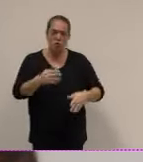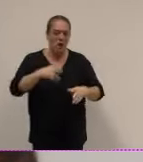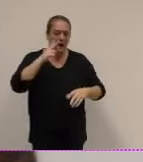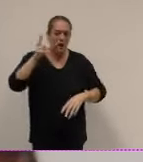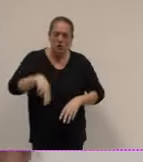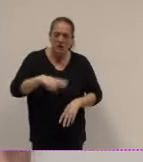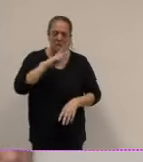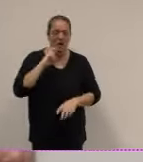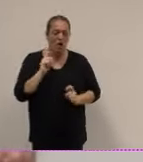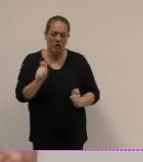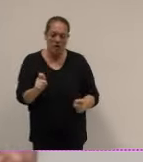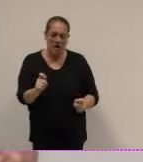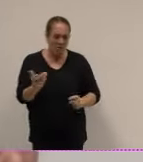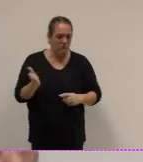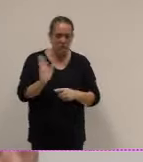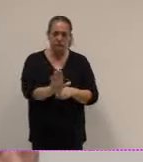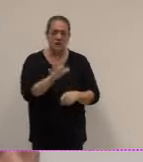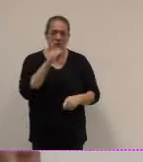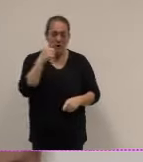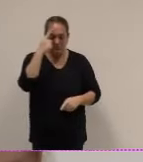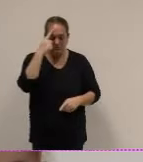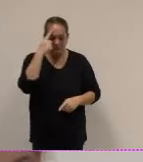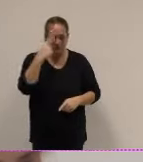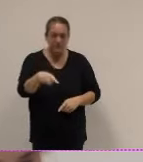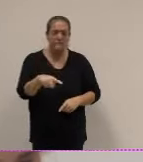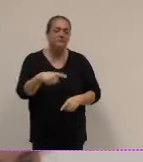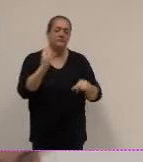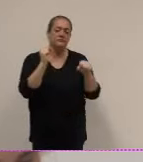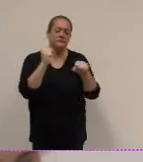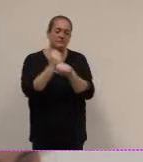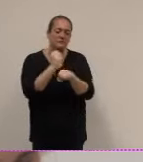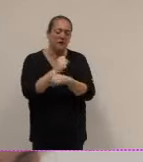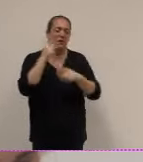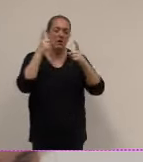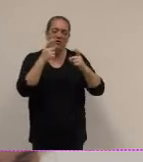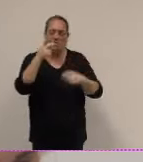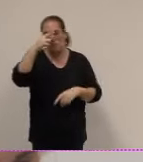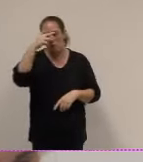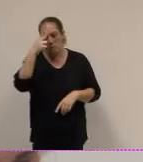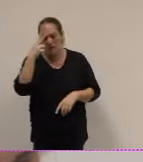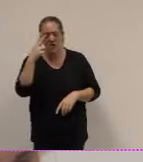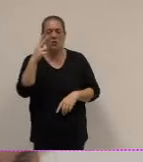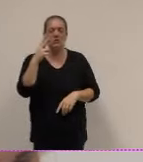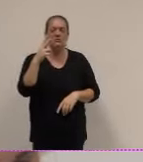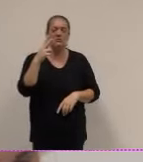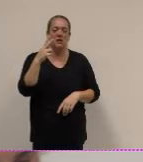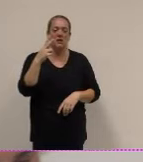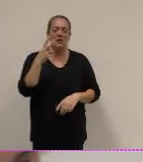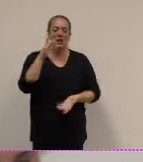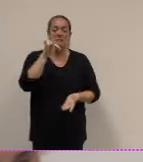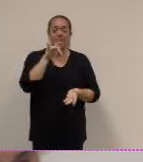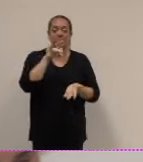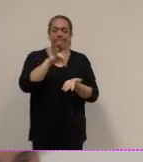ponerlo sobre la mesa, porque me consta del trabajo, el esfuerzo, la preocupación, la toma de